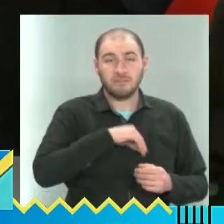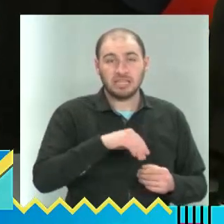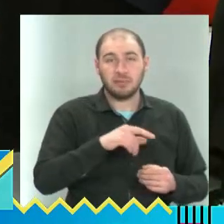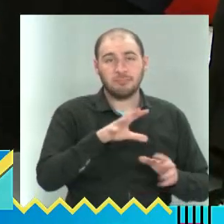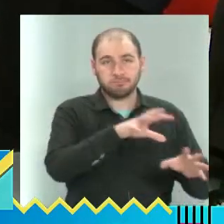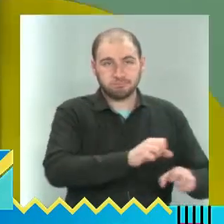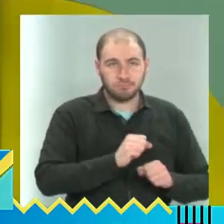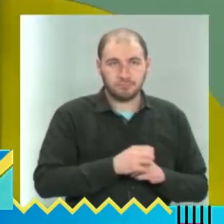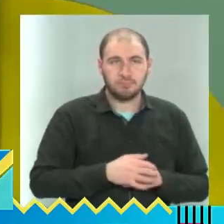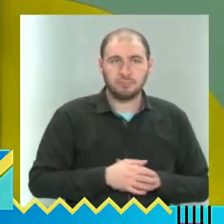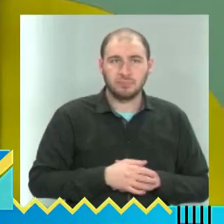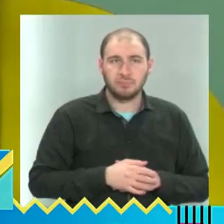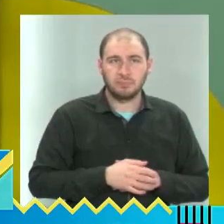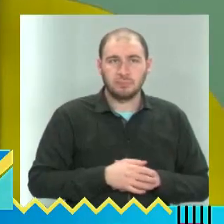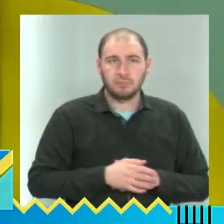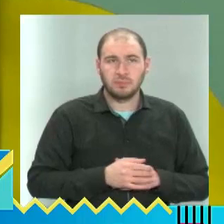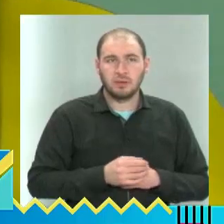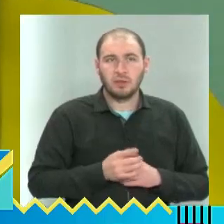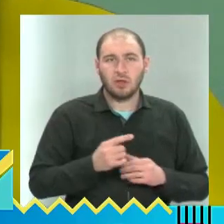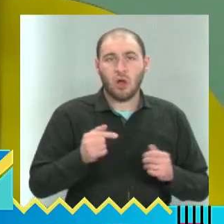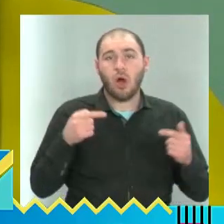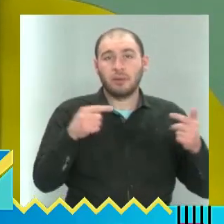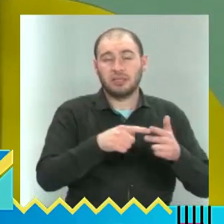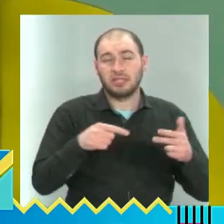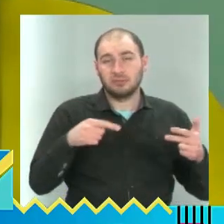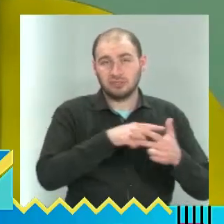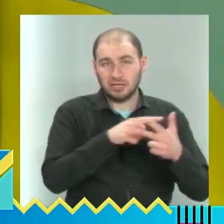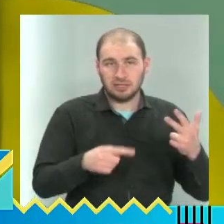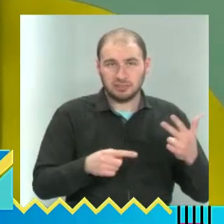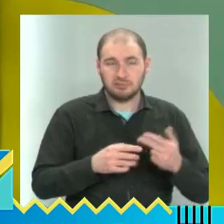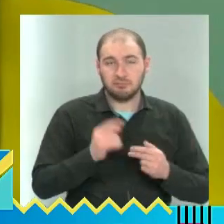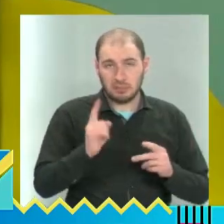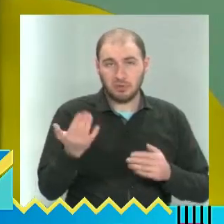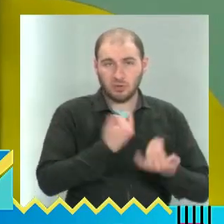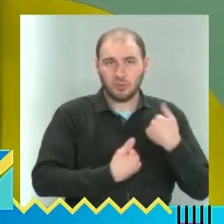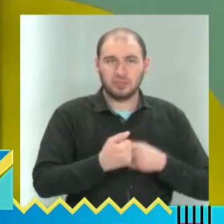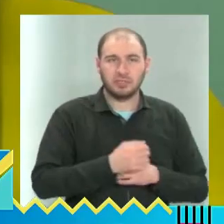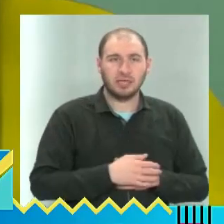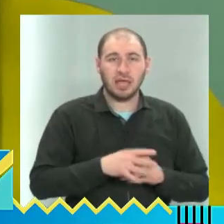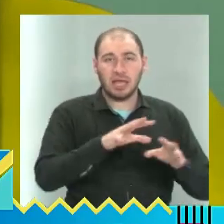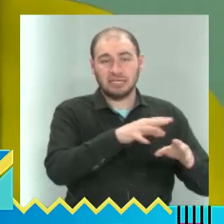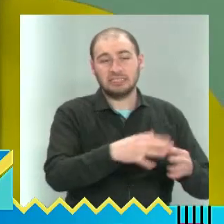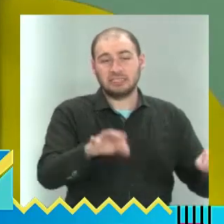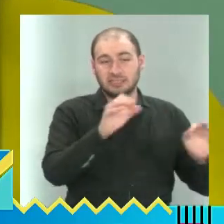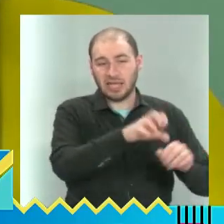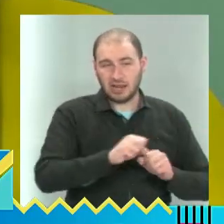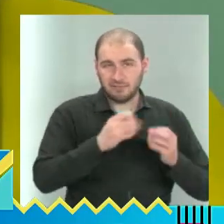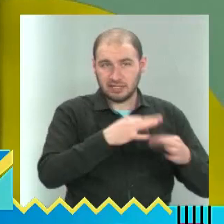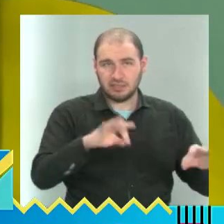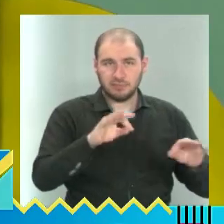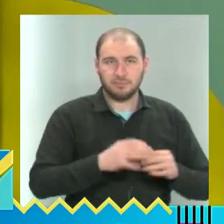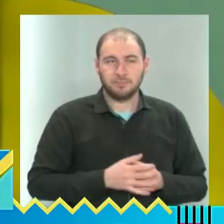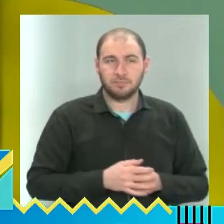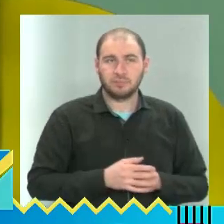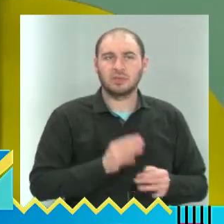Trata, básicamente tenemos 3 objetivos, que son justamente, como decía Darío, el rescate. El